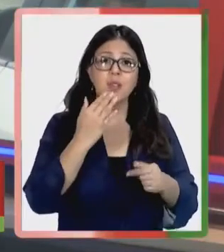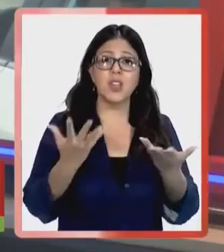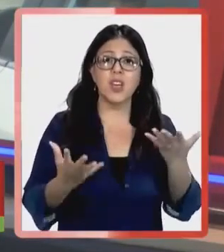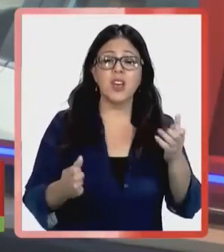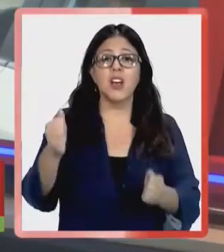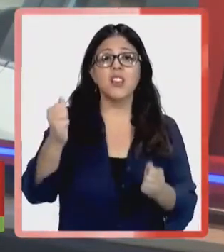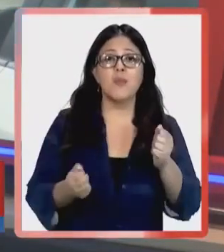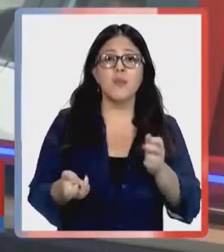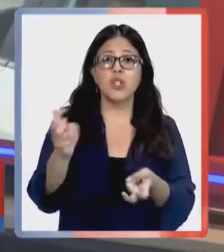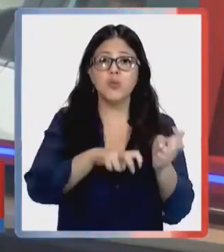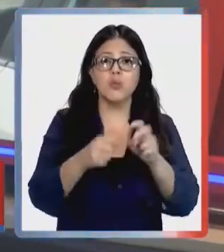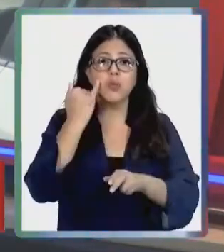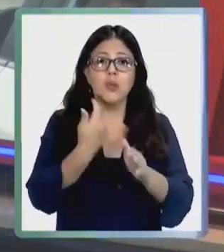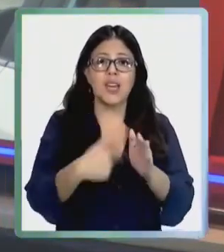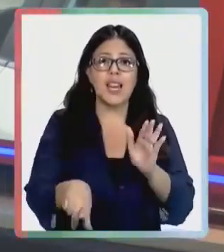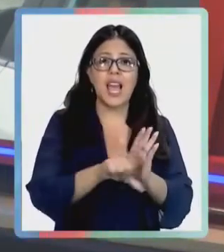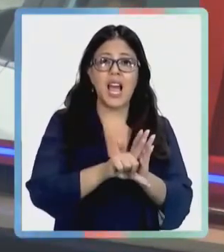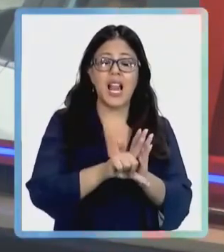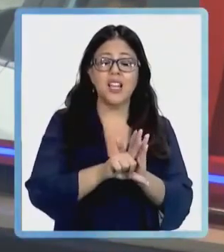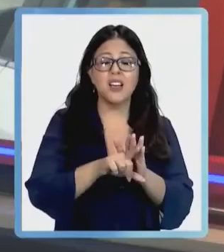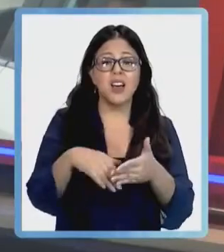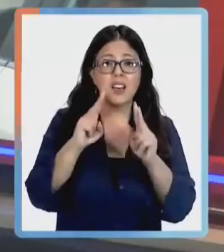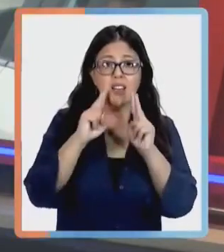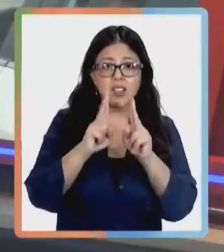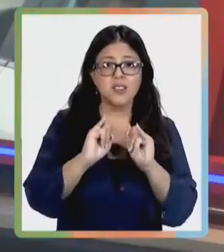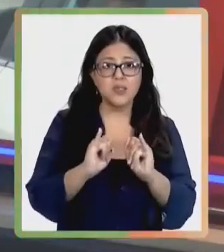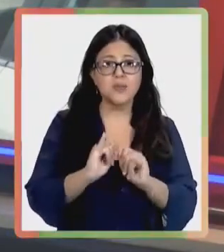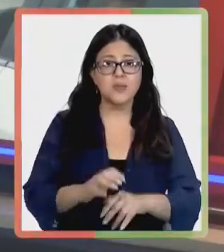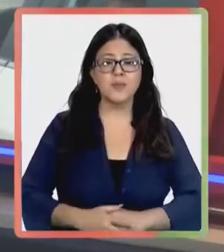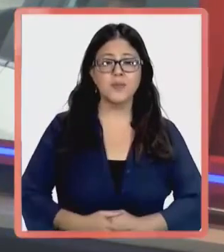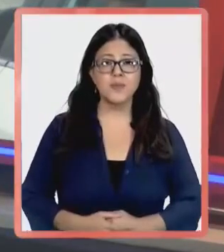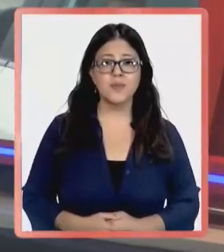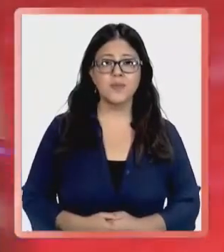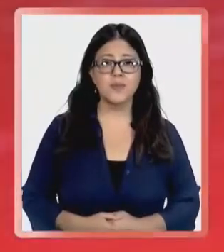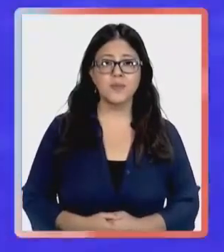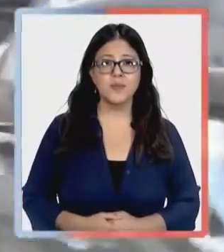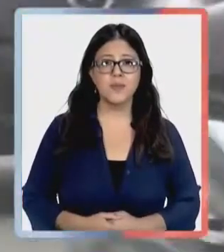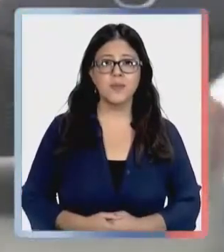realizar transporte de pasajeros de manera ilegal. Nos informa ITV Patagonia.